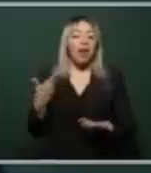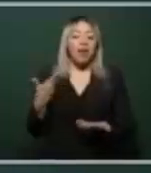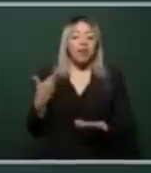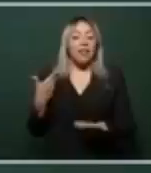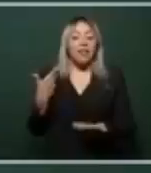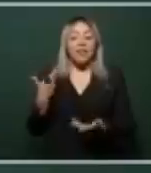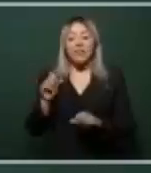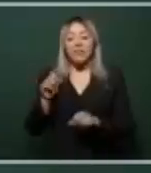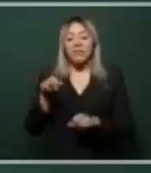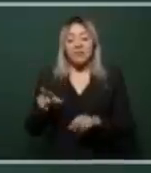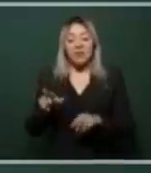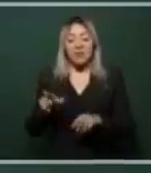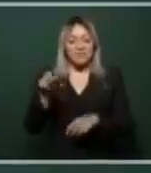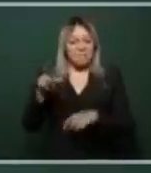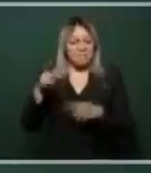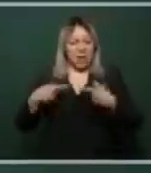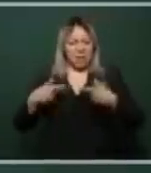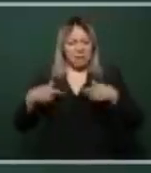la política neoliberal,